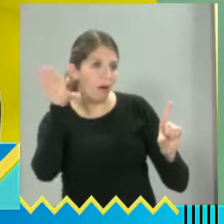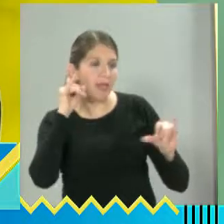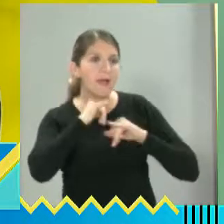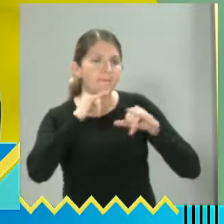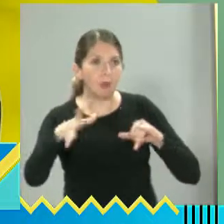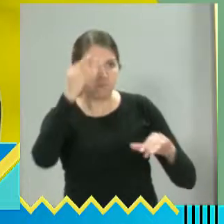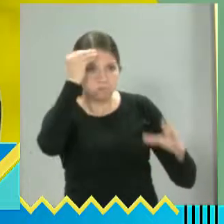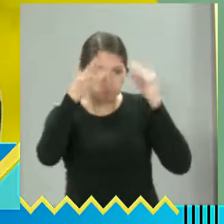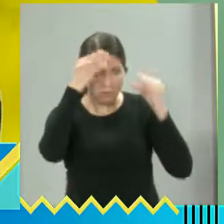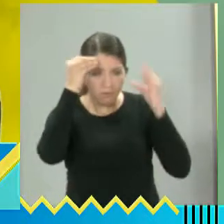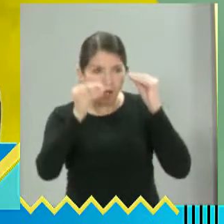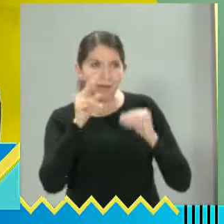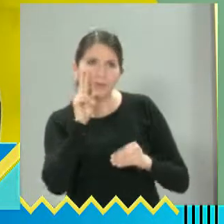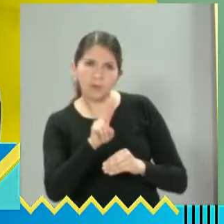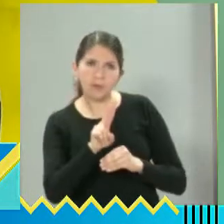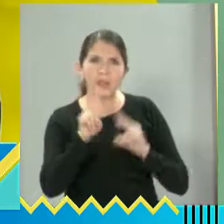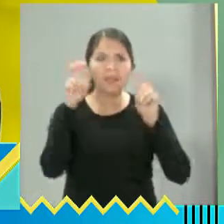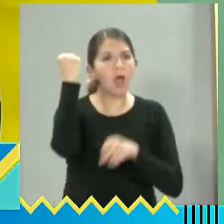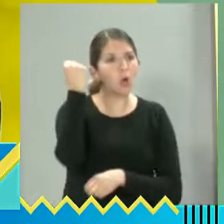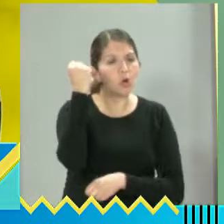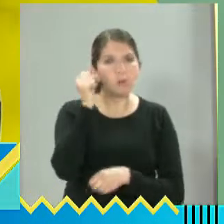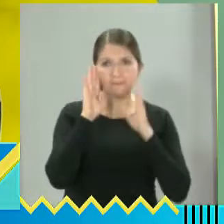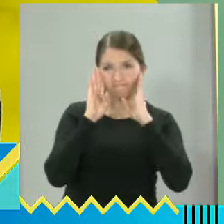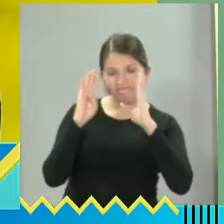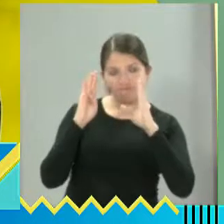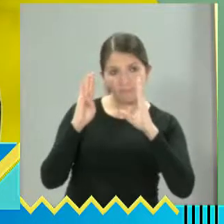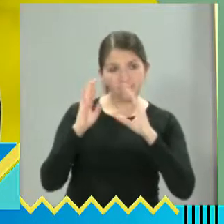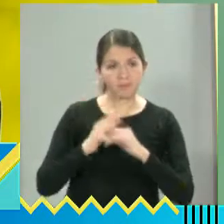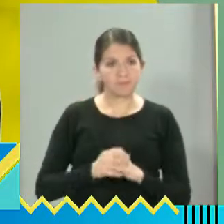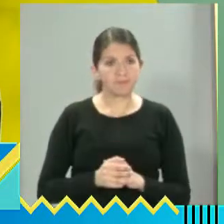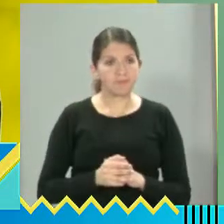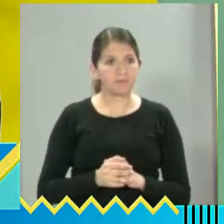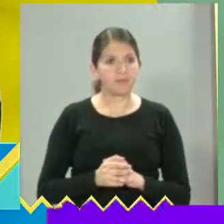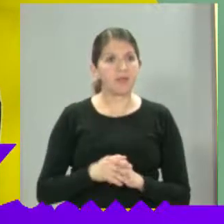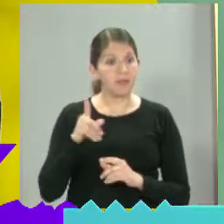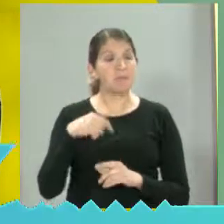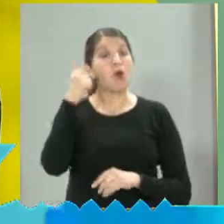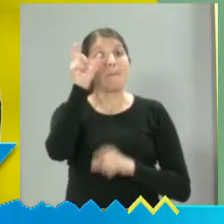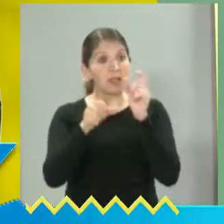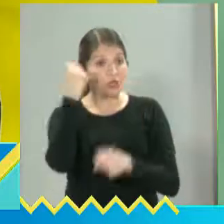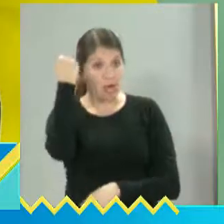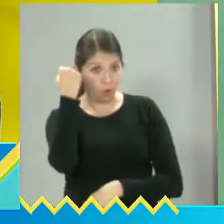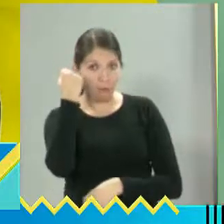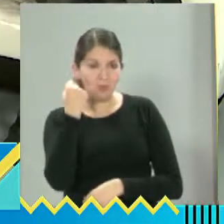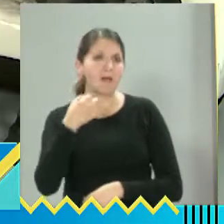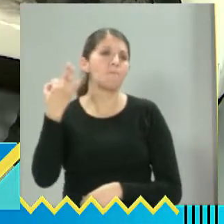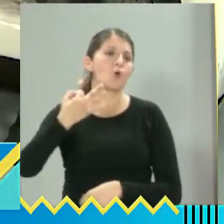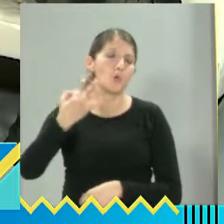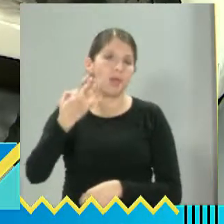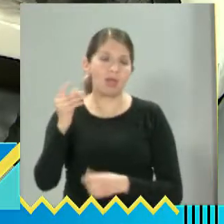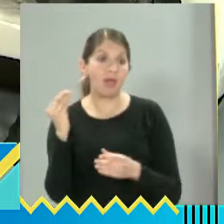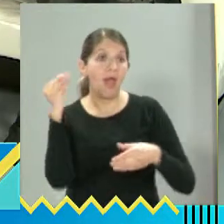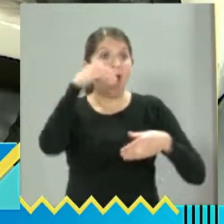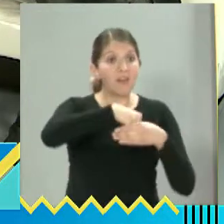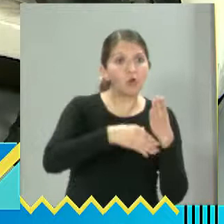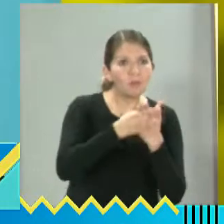economistas como gurúes. Los economistas son gurúes hasta que agarran el cargo de ministro de Economía. Se les